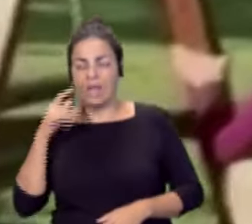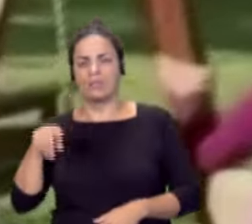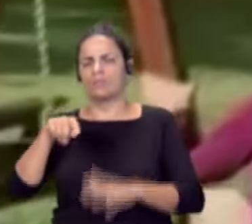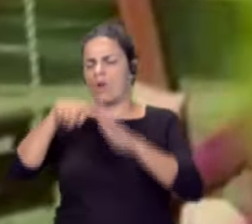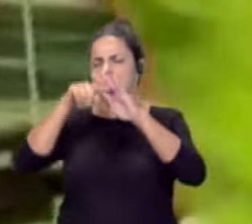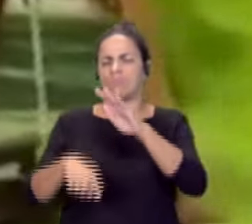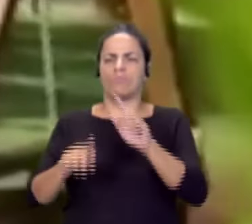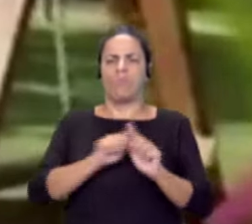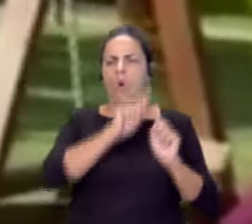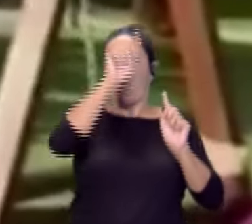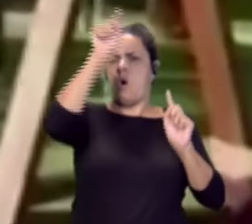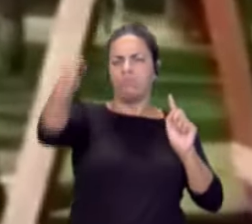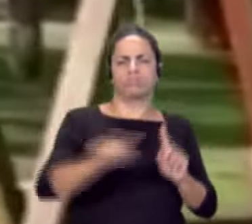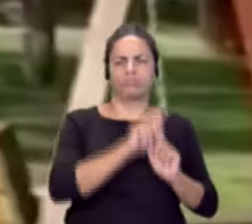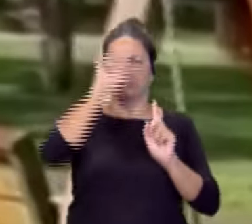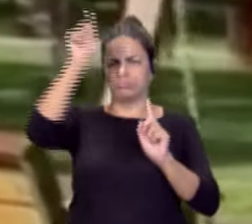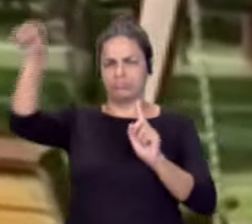proyectiles.